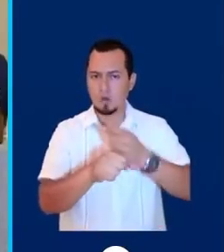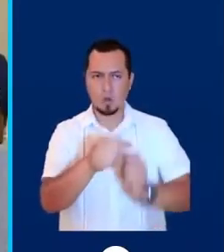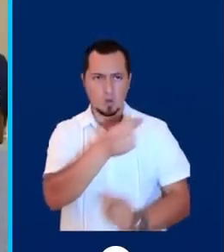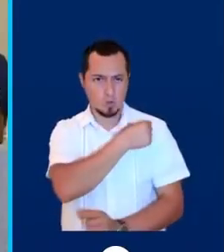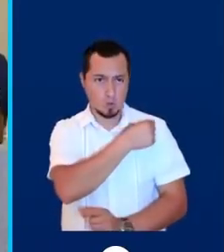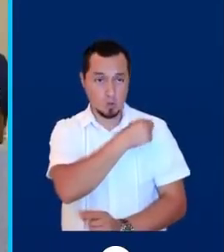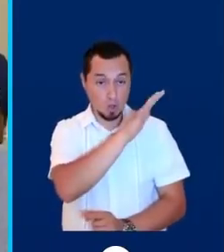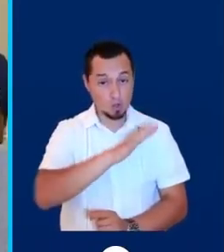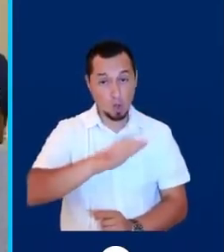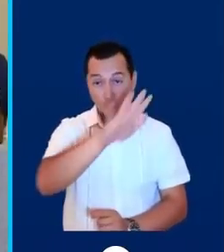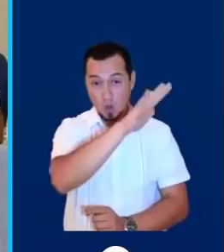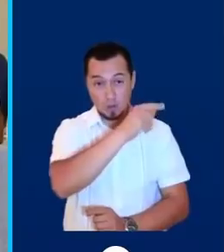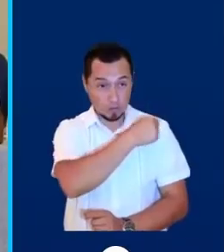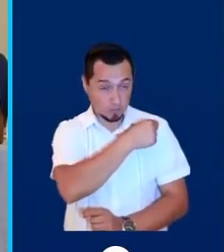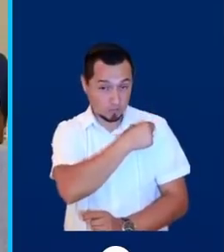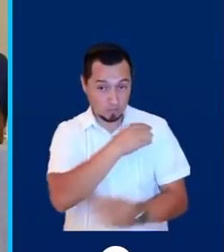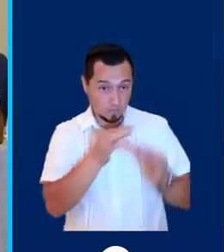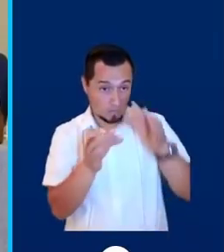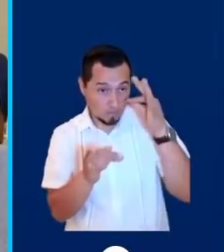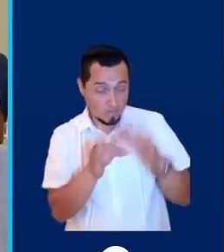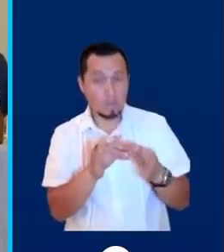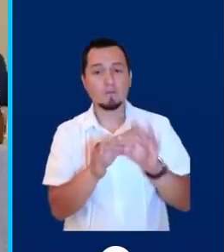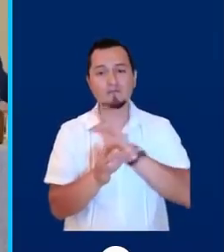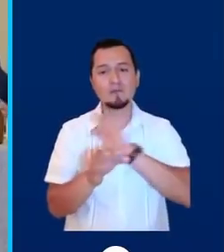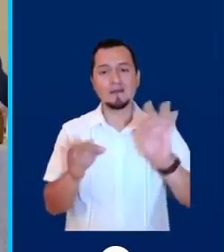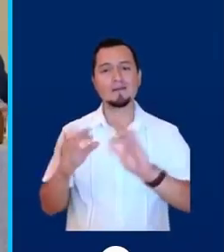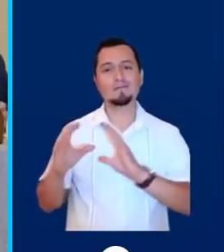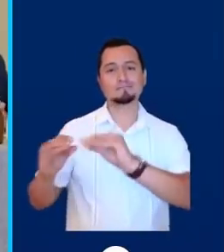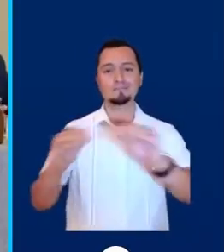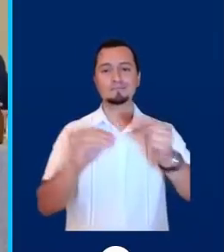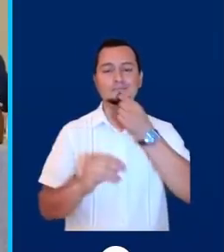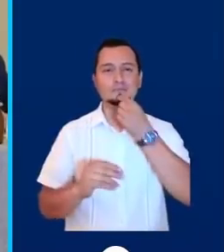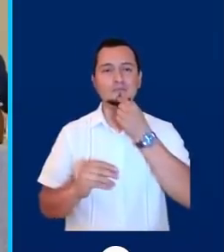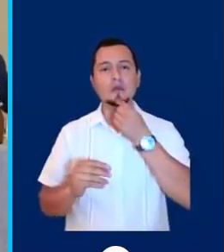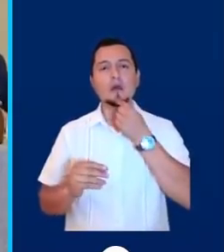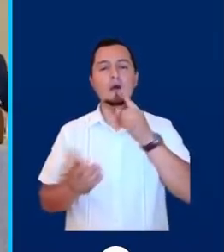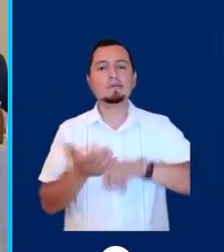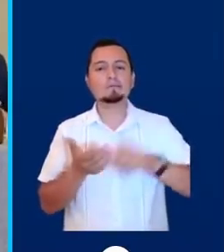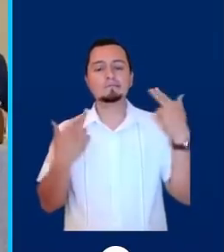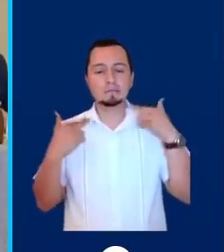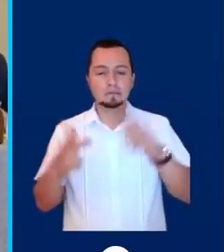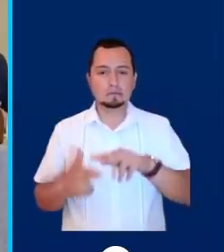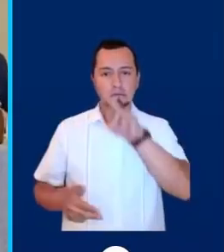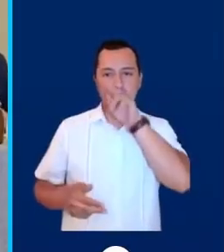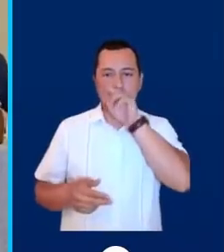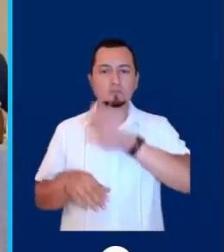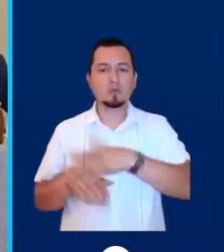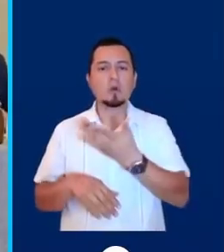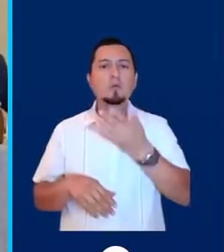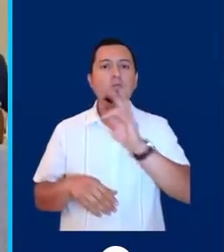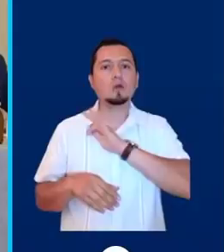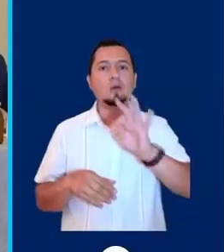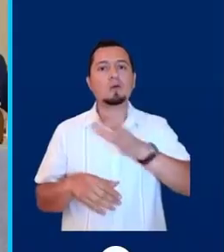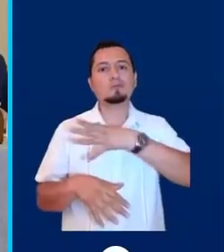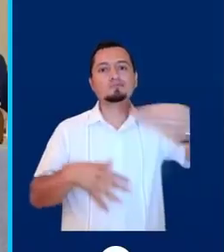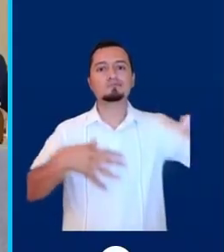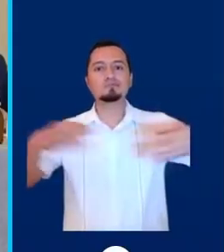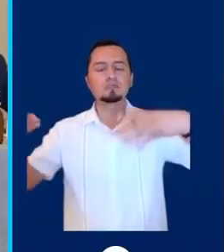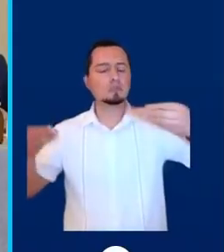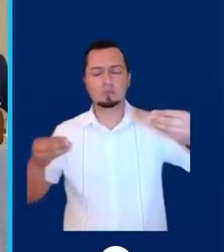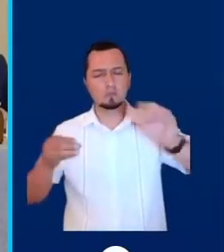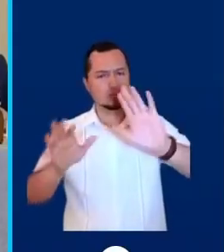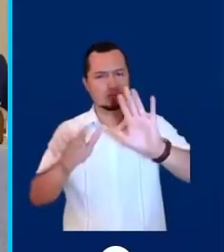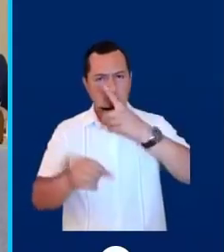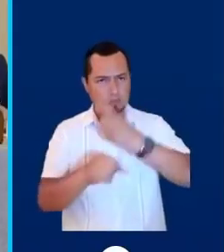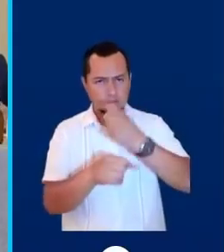vacunación de nuestras maestras y maestros. Compartimos esa preocupación y, por supuesto, que compartimos el compromiso. Quiero decir